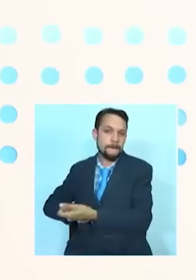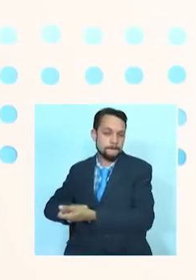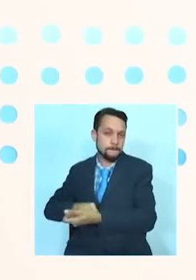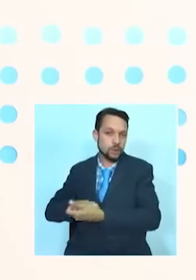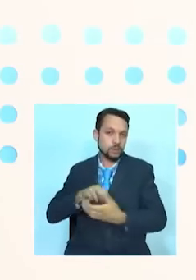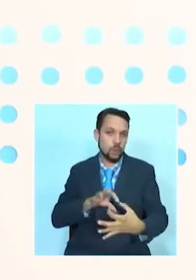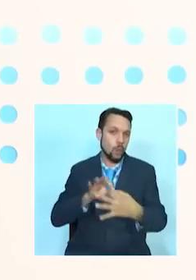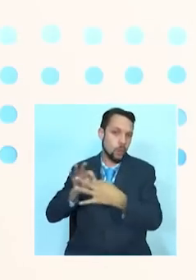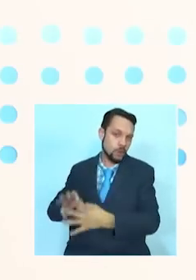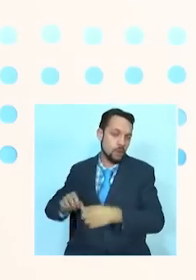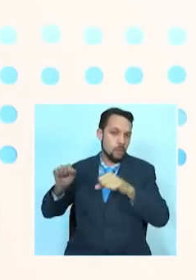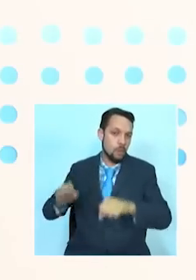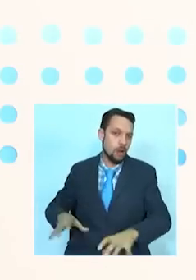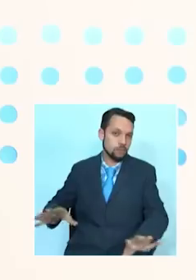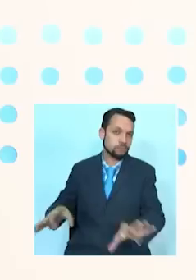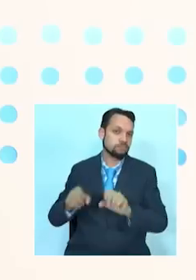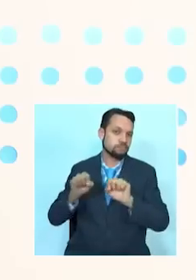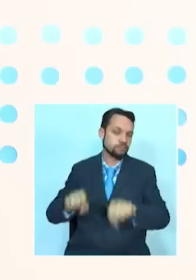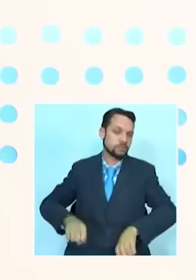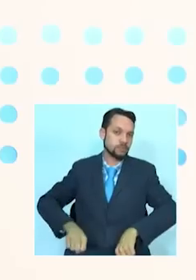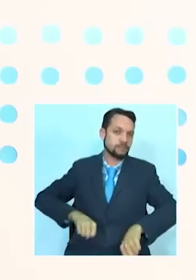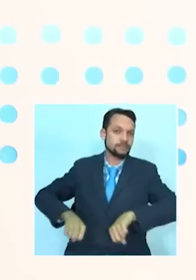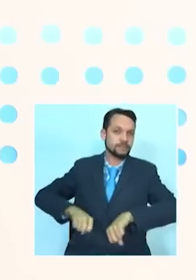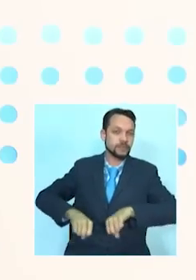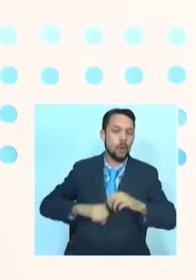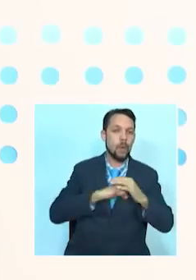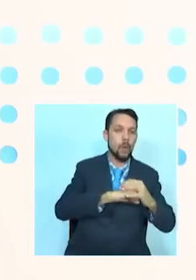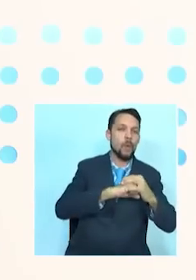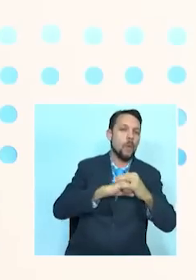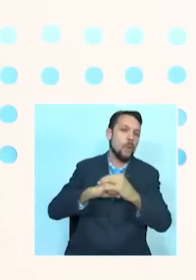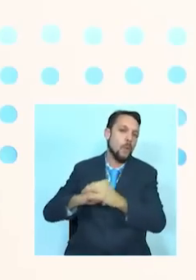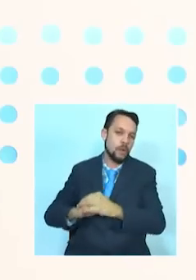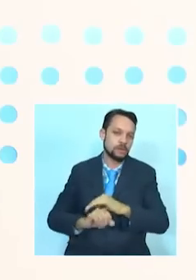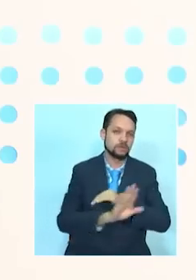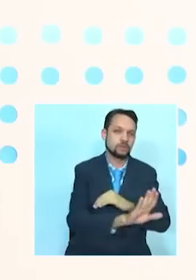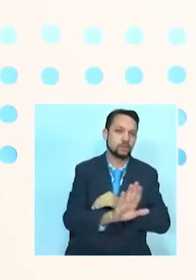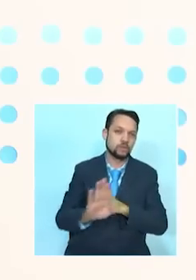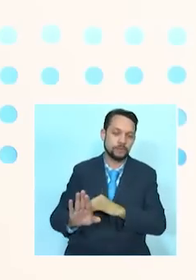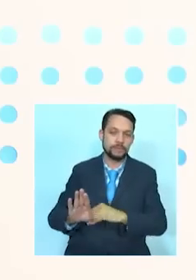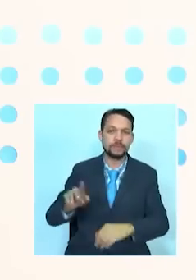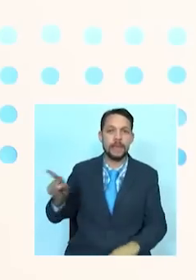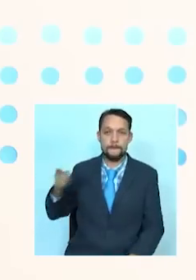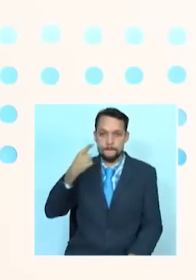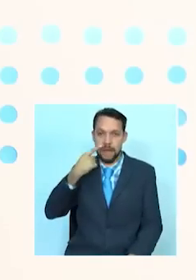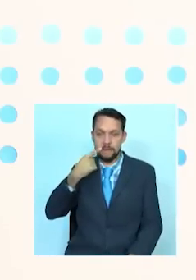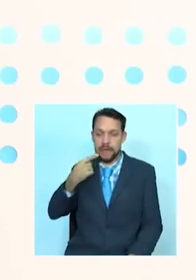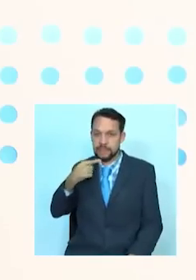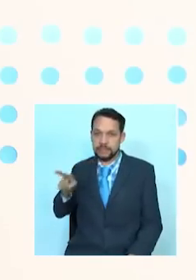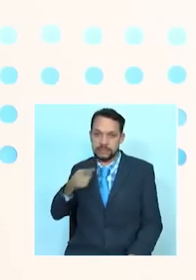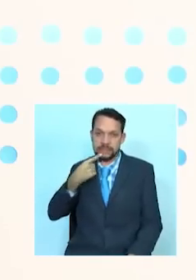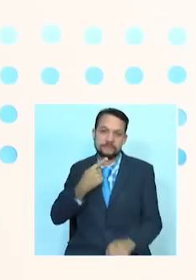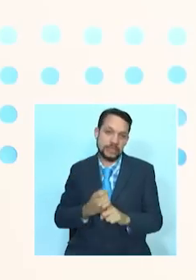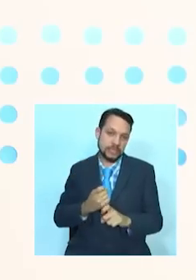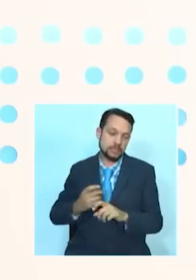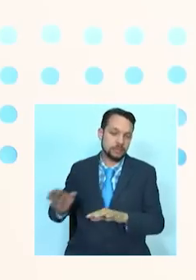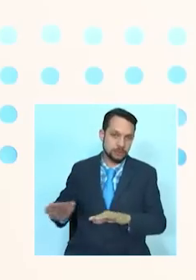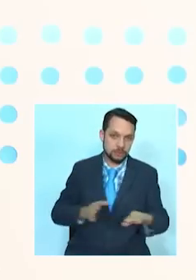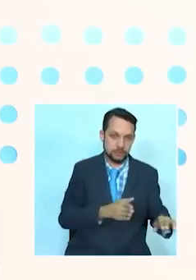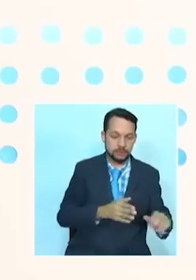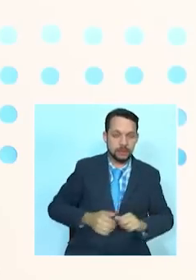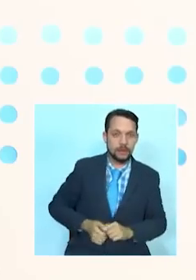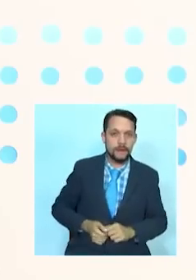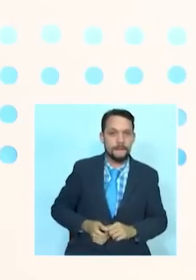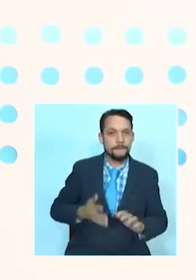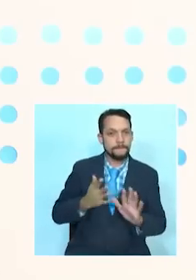la familia rojas eh Don Álvaro está atravesando una situación un poquito complicada Bueno